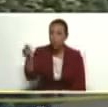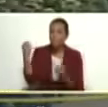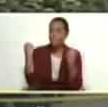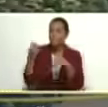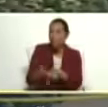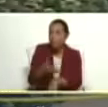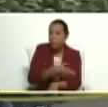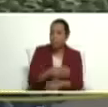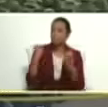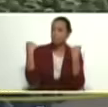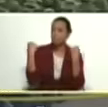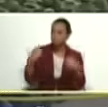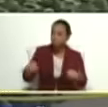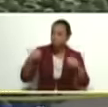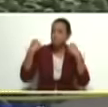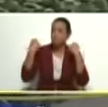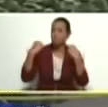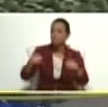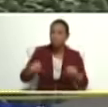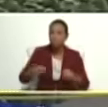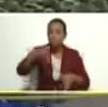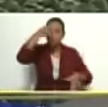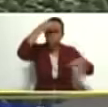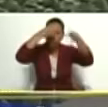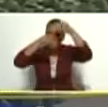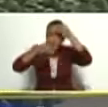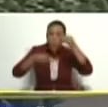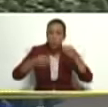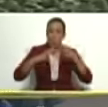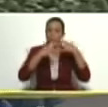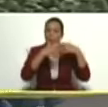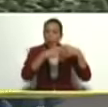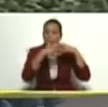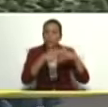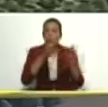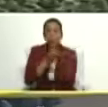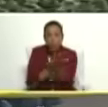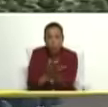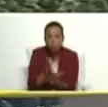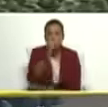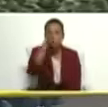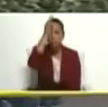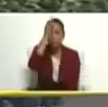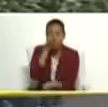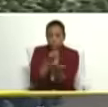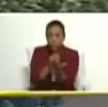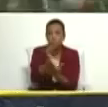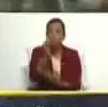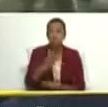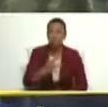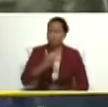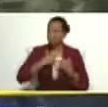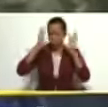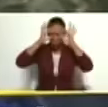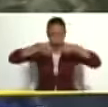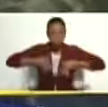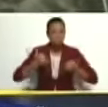prepararse. Prepararse bien, con fe en el futuro, con fe en nosotros